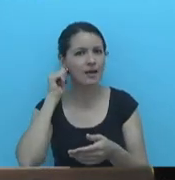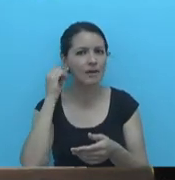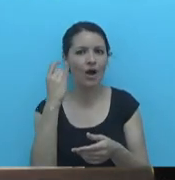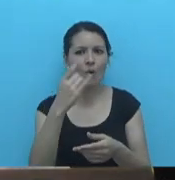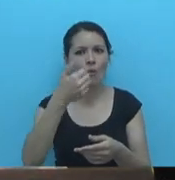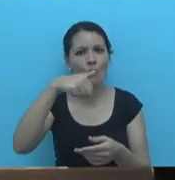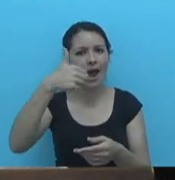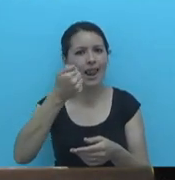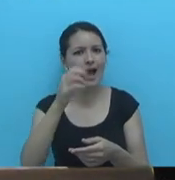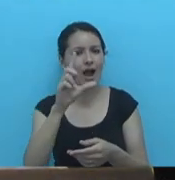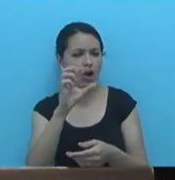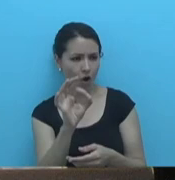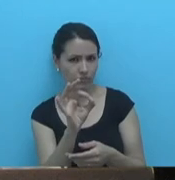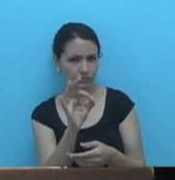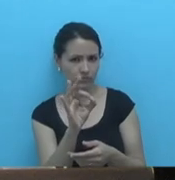Hermoso simbolismo.